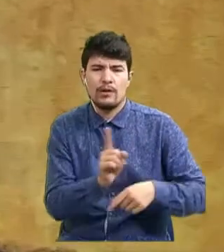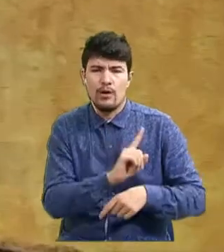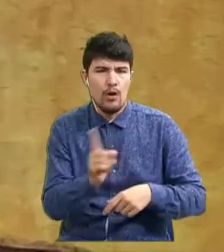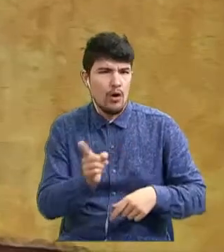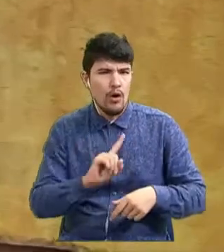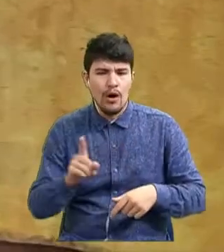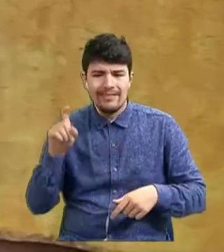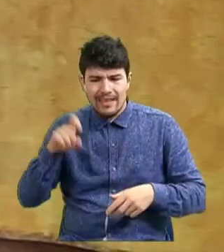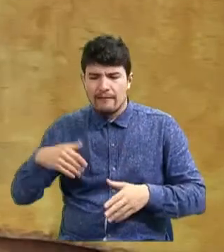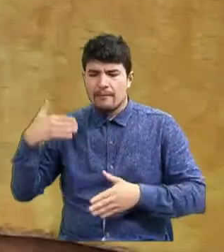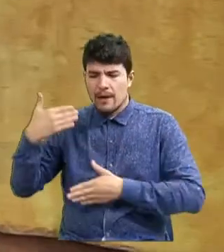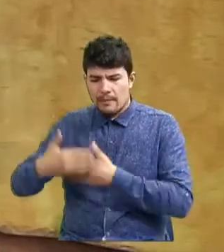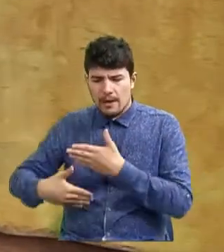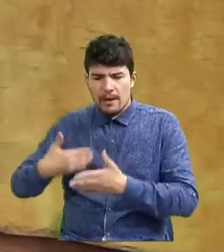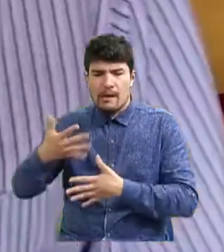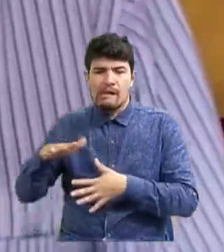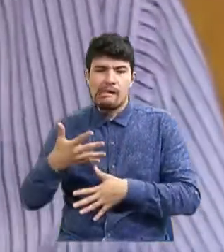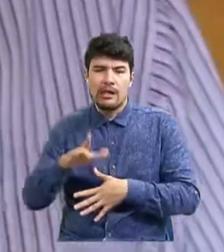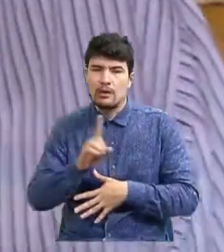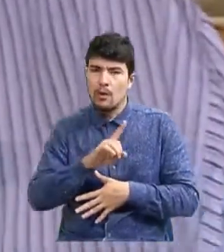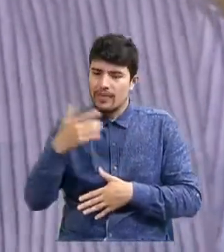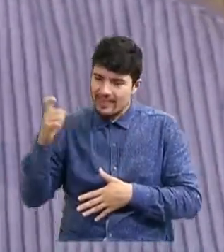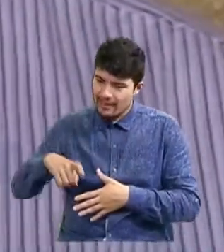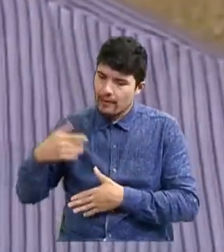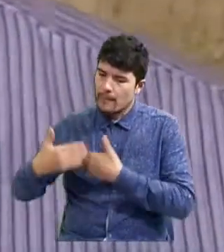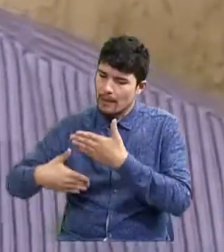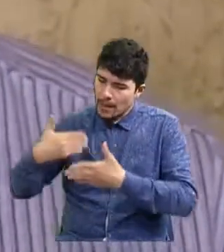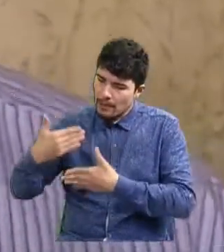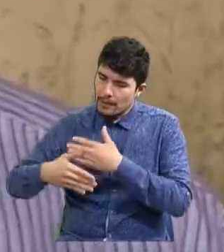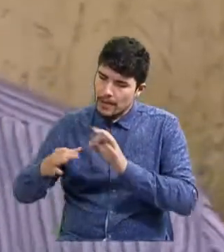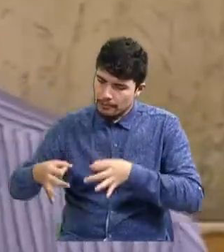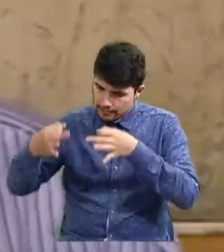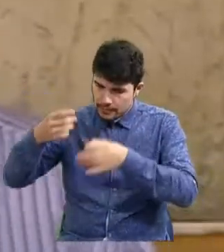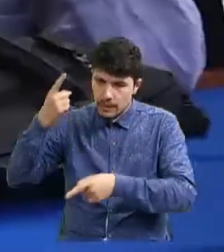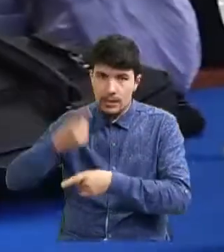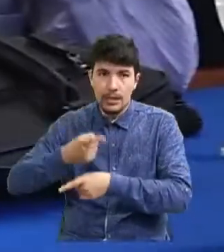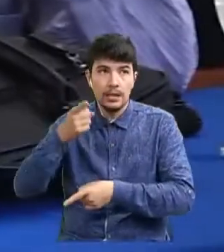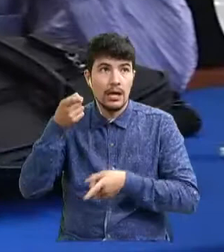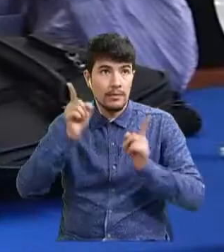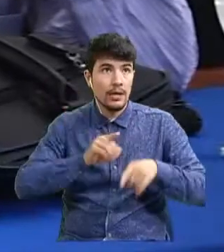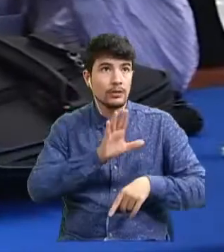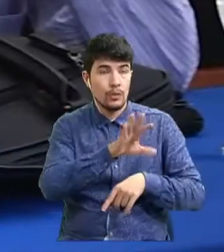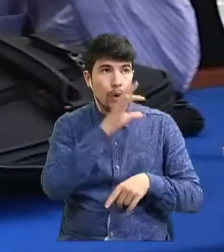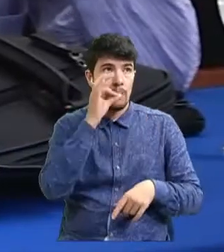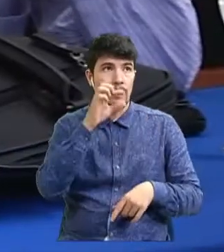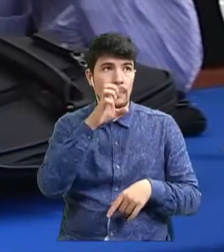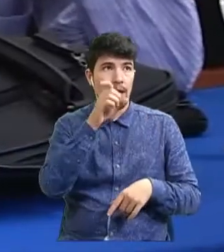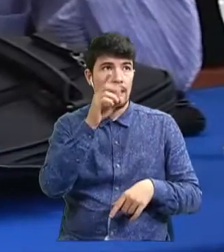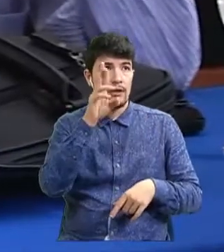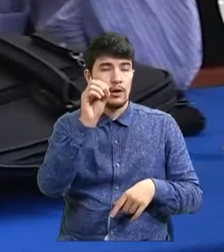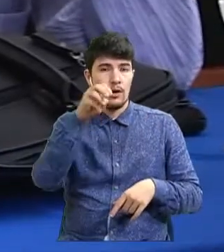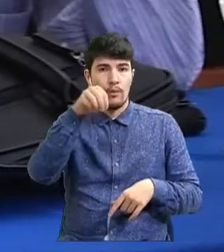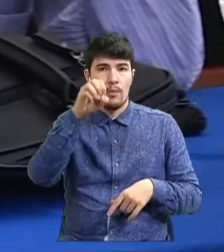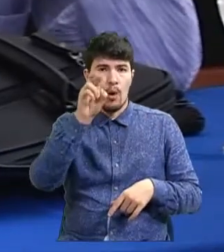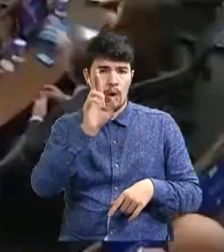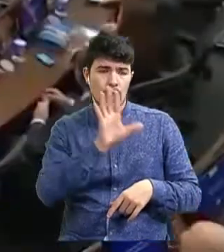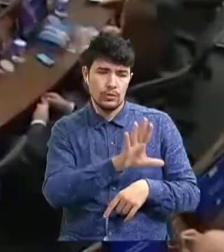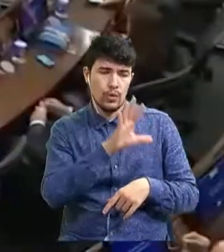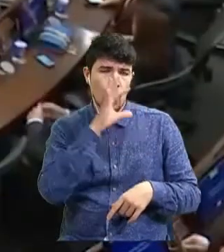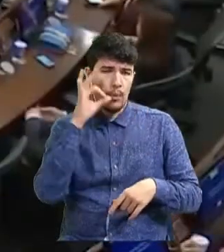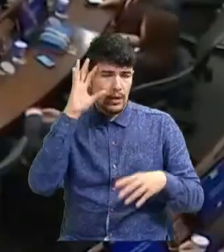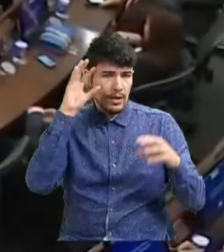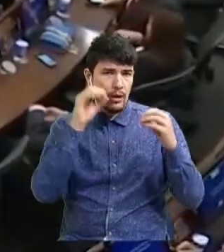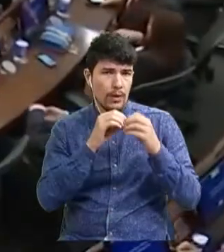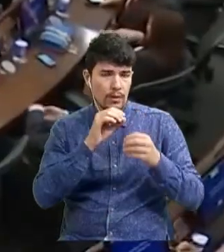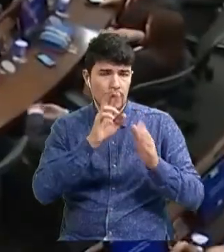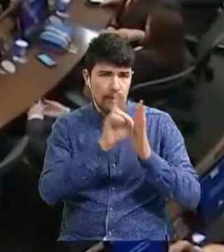una reforma a la justicia que quede a medias. Por su parte, el también diputado nortesantandereano Pedro Mora indicó que, aunque está de acuerdo con la reforma a